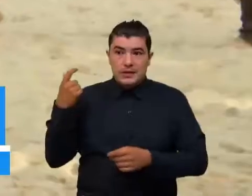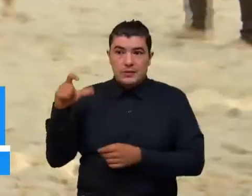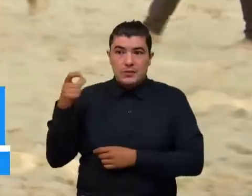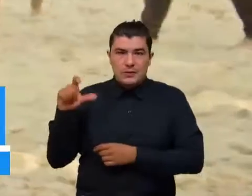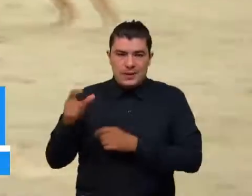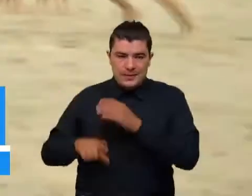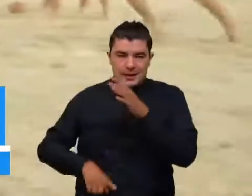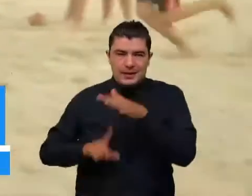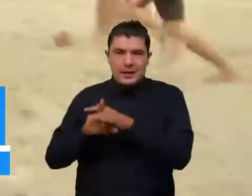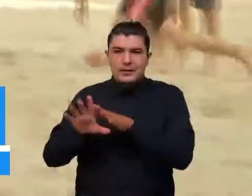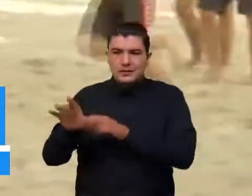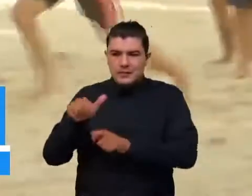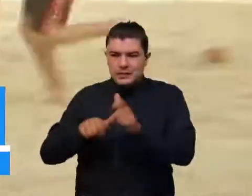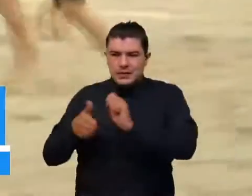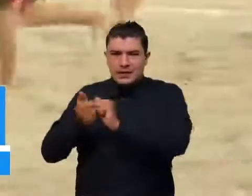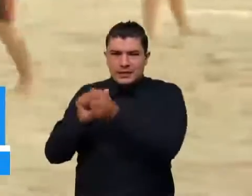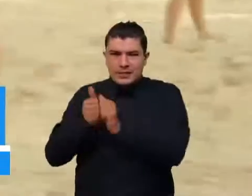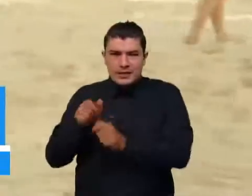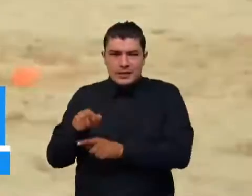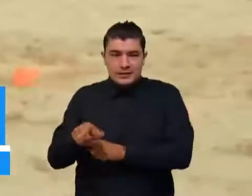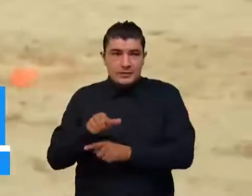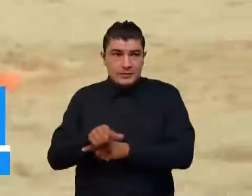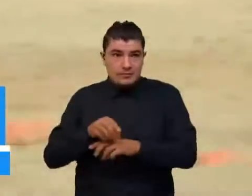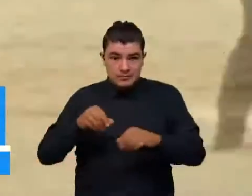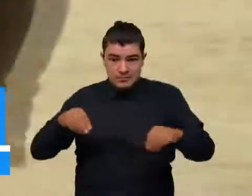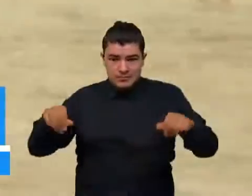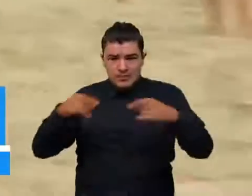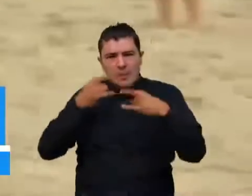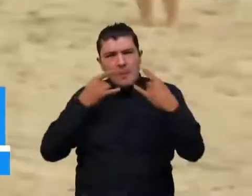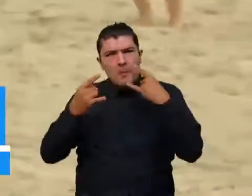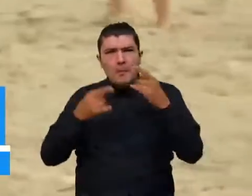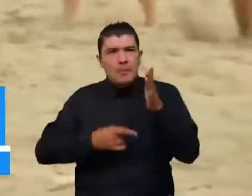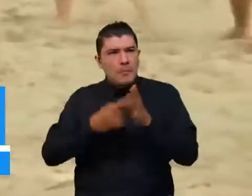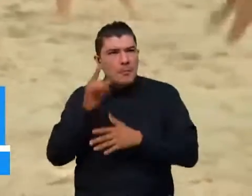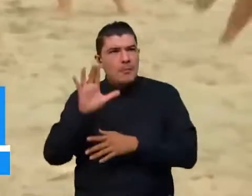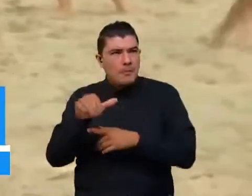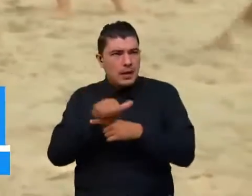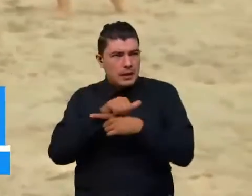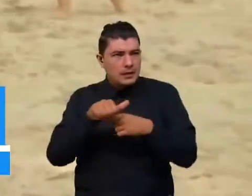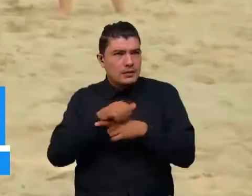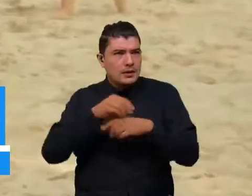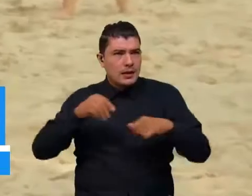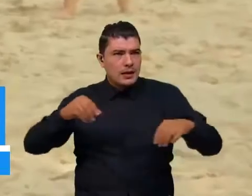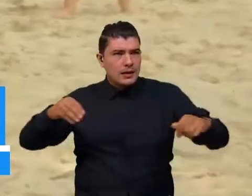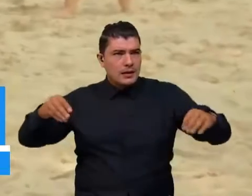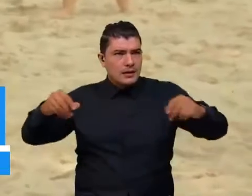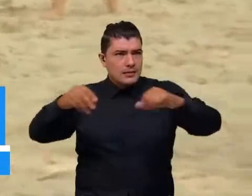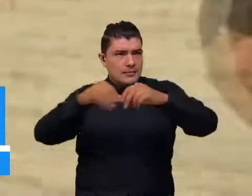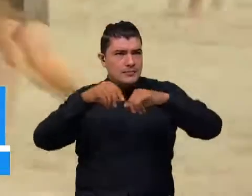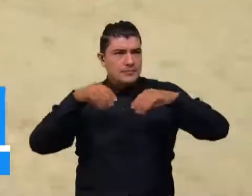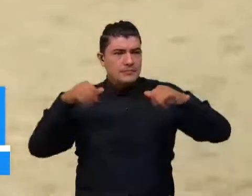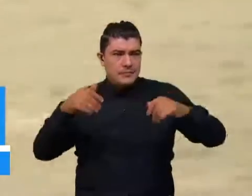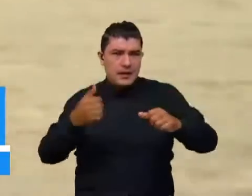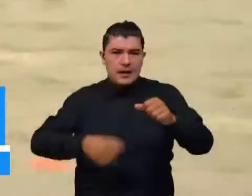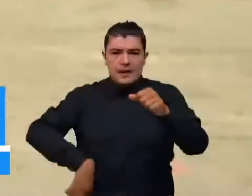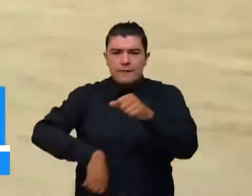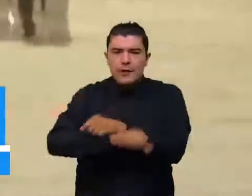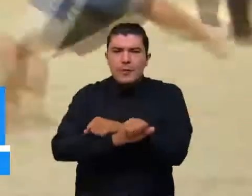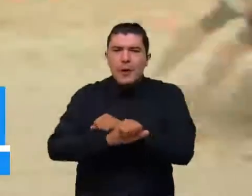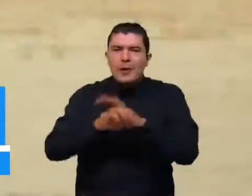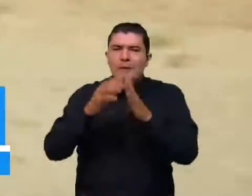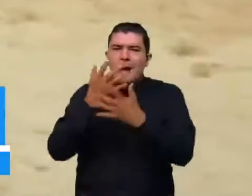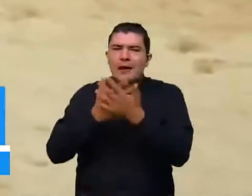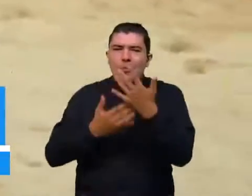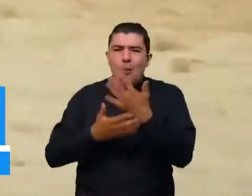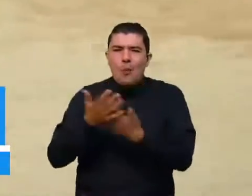parque playa anís a los deportistas de la modalidad de piso se interesaron de inmediato en jugar en la arena pues